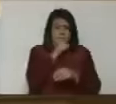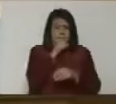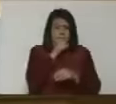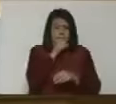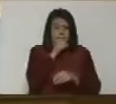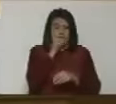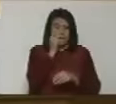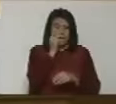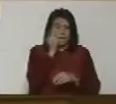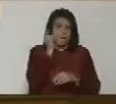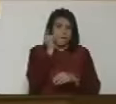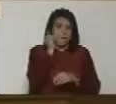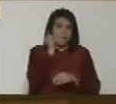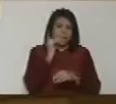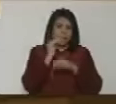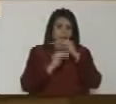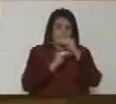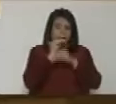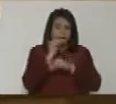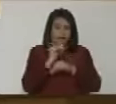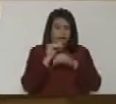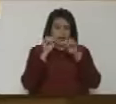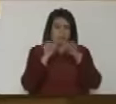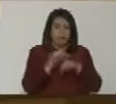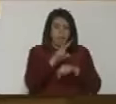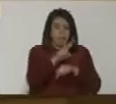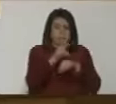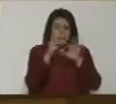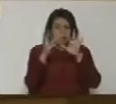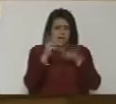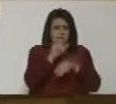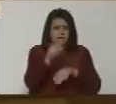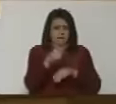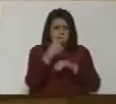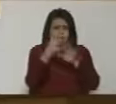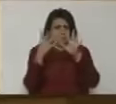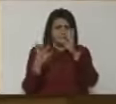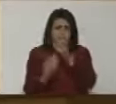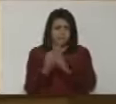Abuelos y Abuelas a realizarse el 28 y